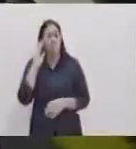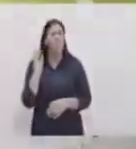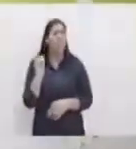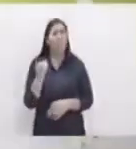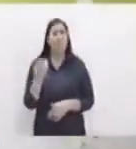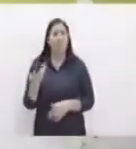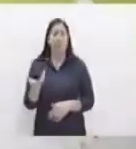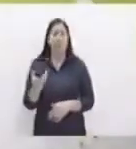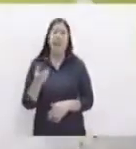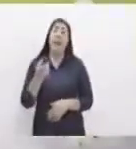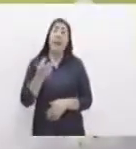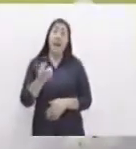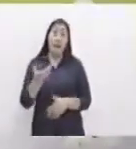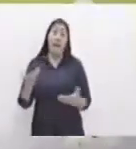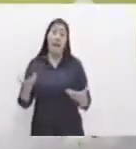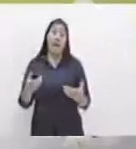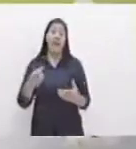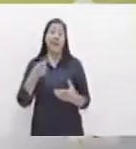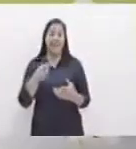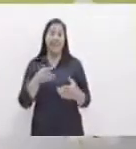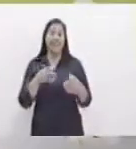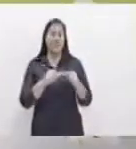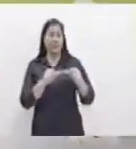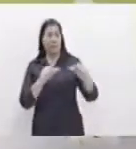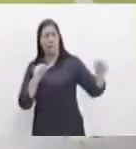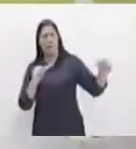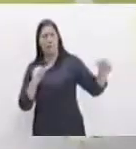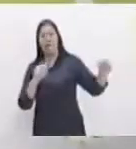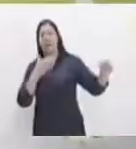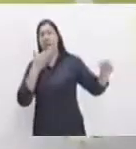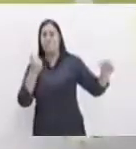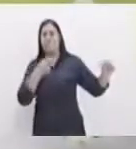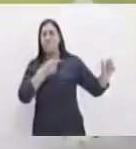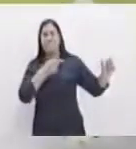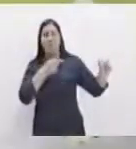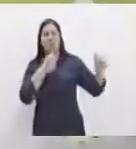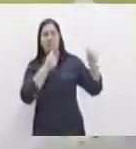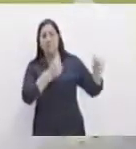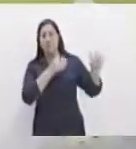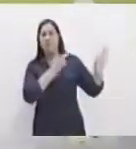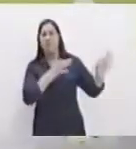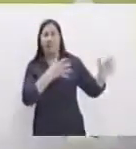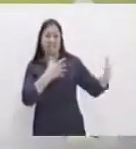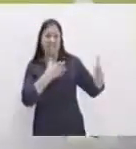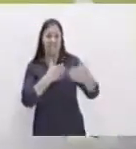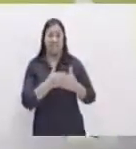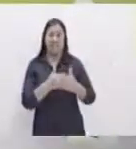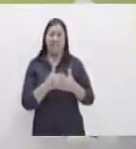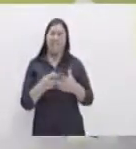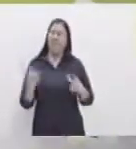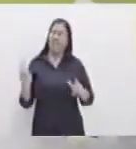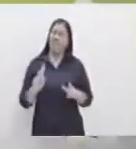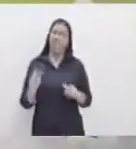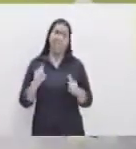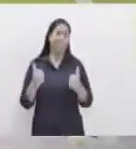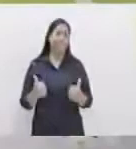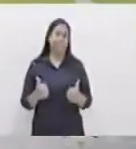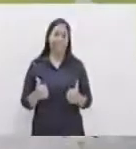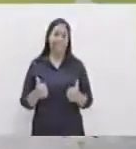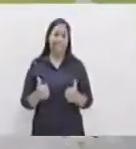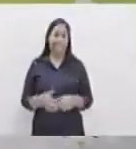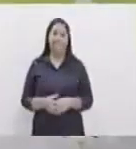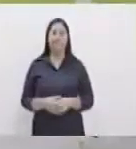razón? Porque están básicamente libres de toda esa contaminación, toda esa contaminación que